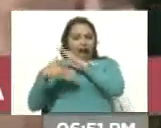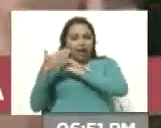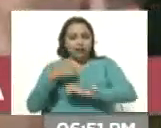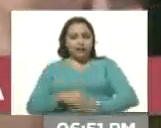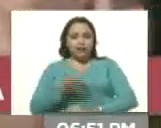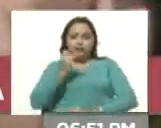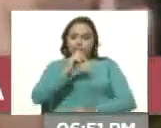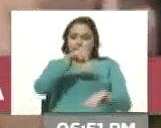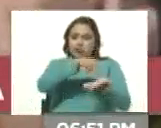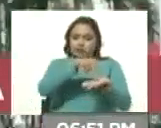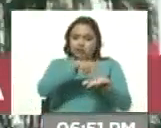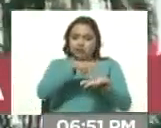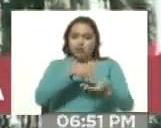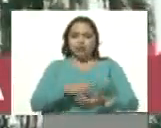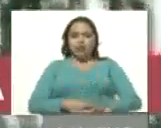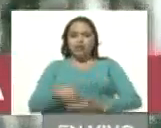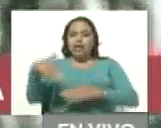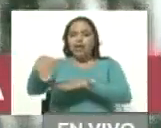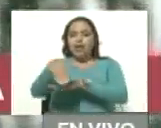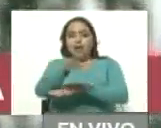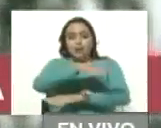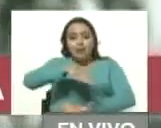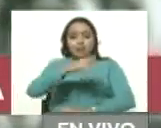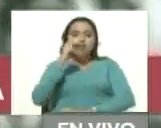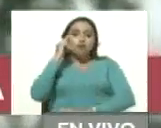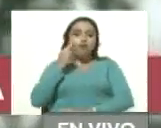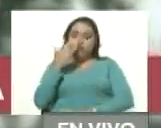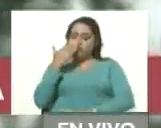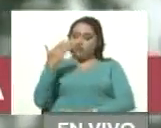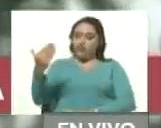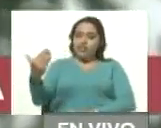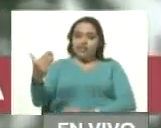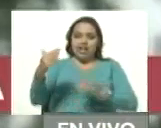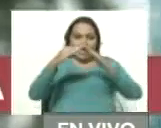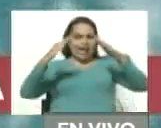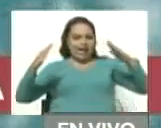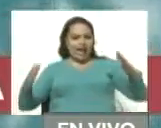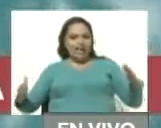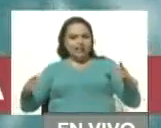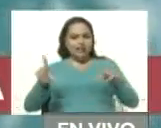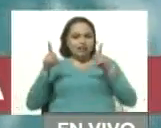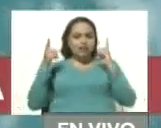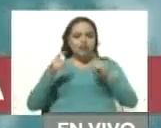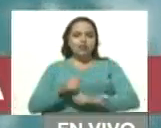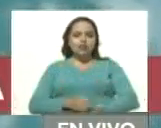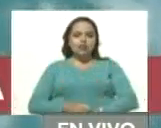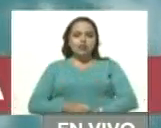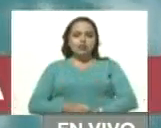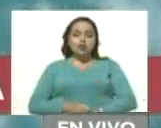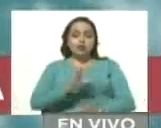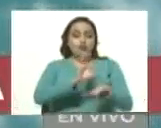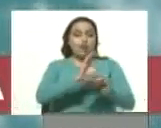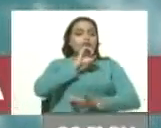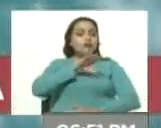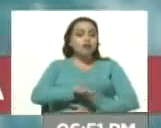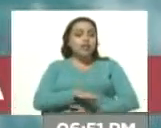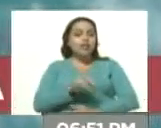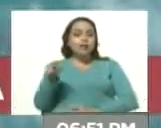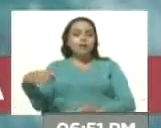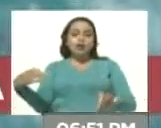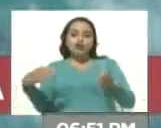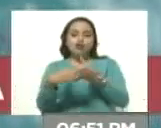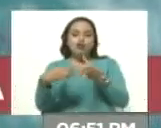se van a presentar en la calle en la plaza bolívar frente a la guipuzcoana de nuestra ciudad histórica así como también el grupo